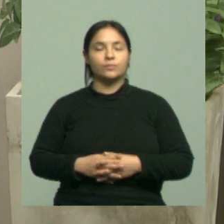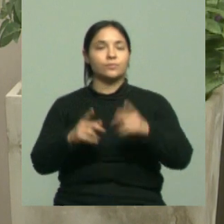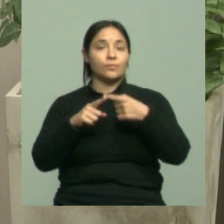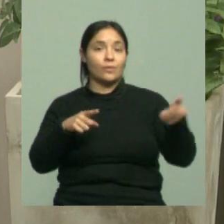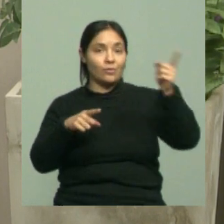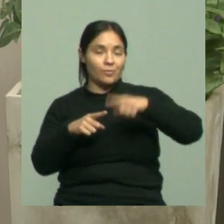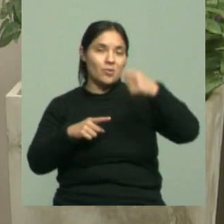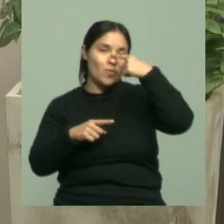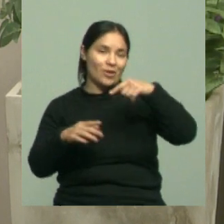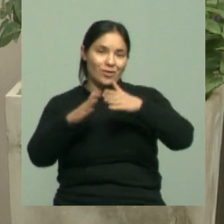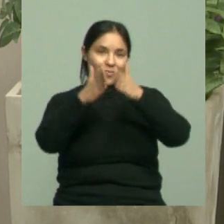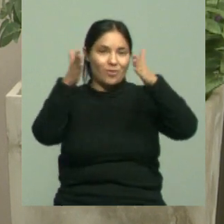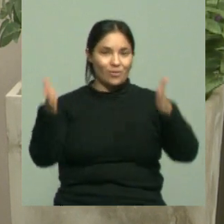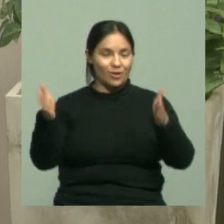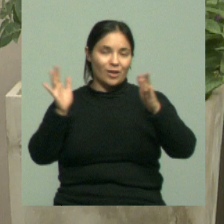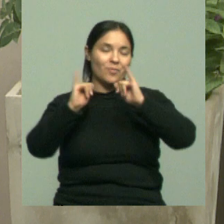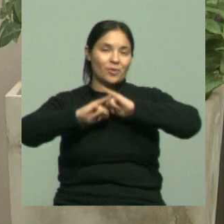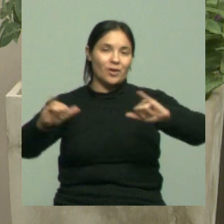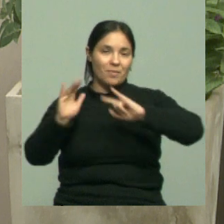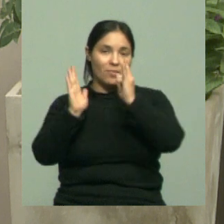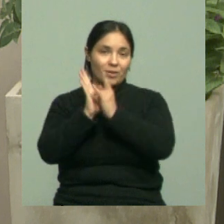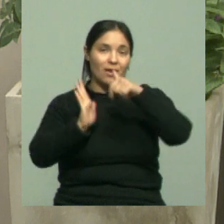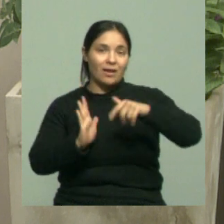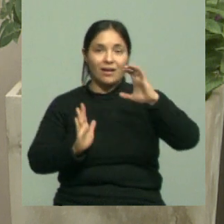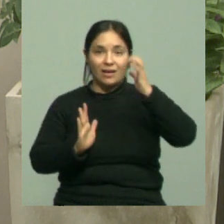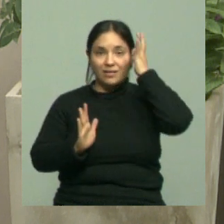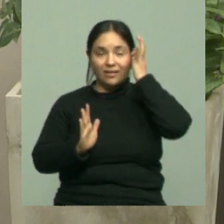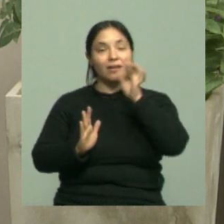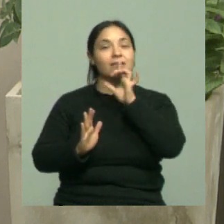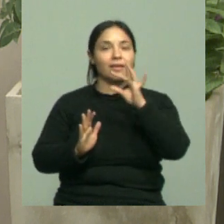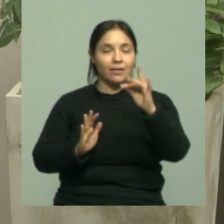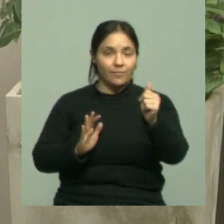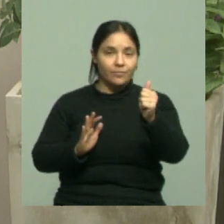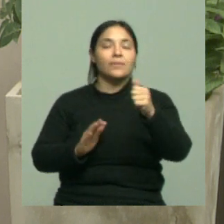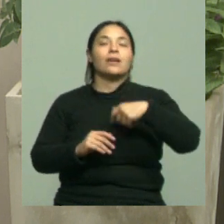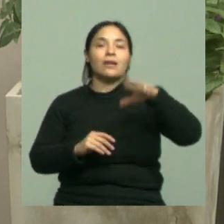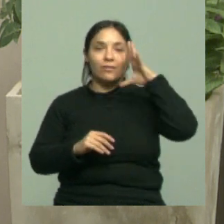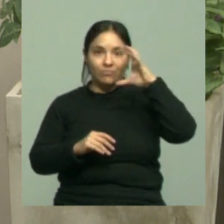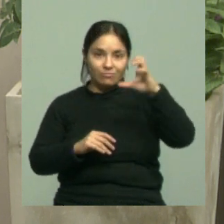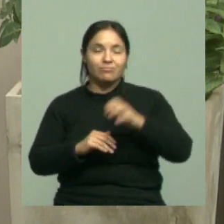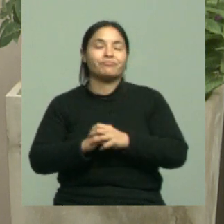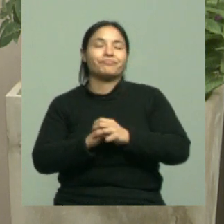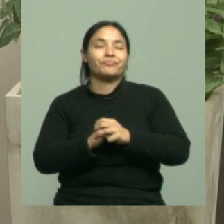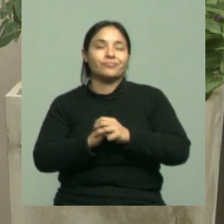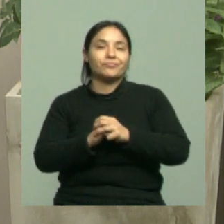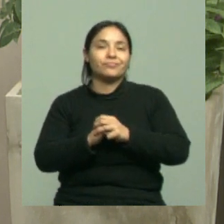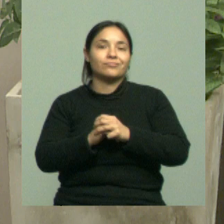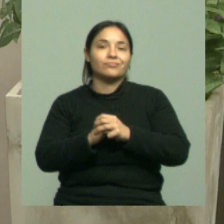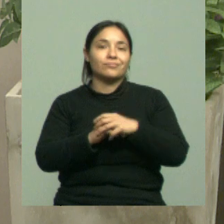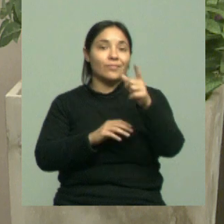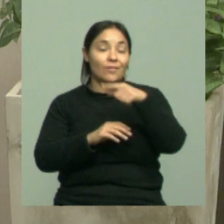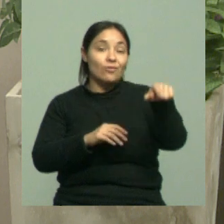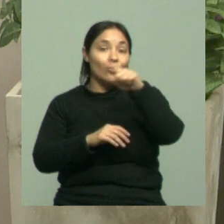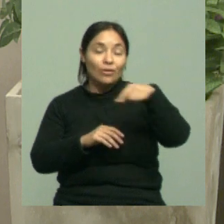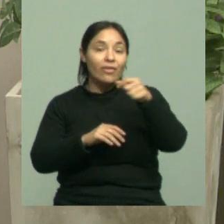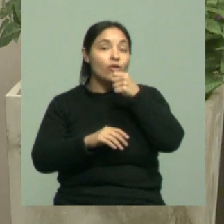Bueno, estamos en el último bloque de apuntes aquí en el 30 de la TDA. Recuerden que estamos en el 22 de Supercanal HD y que las notas que compartimos con ustedes